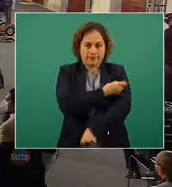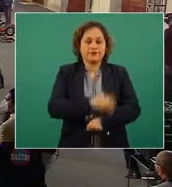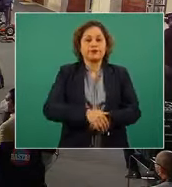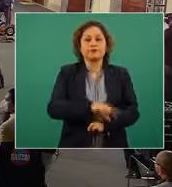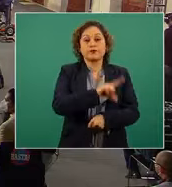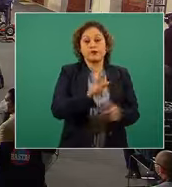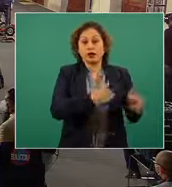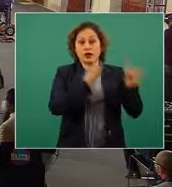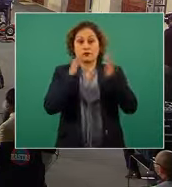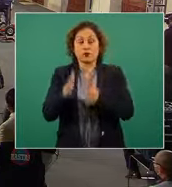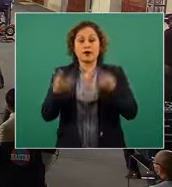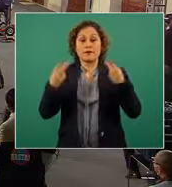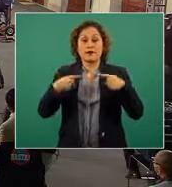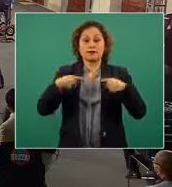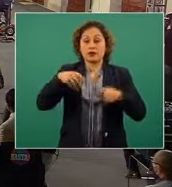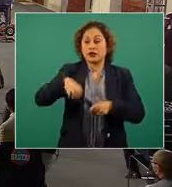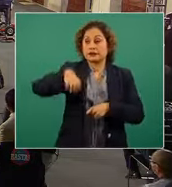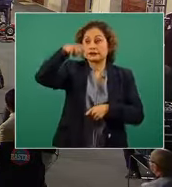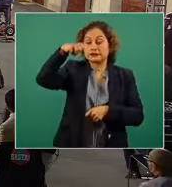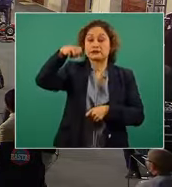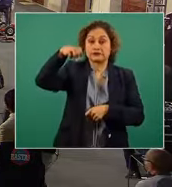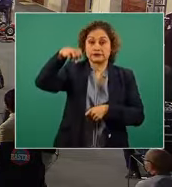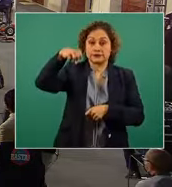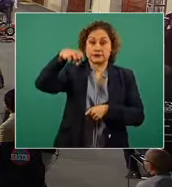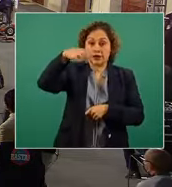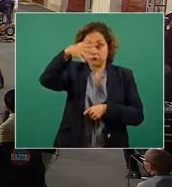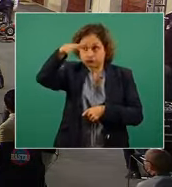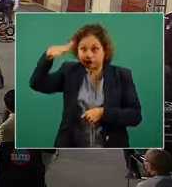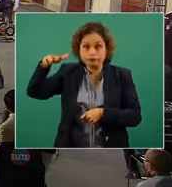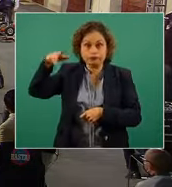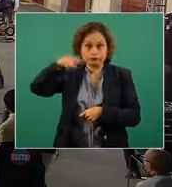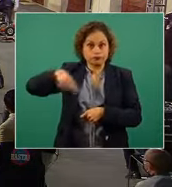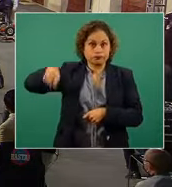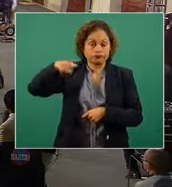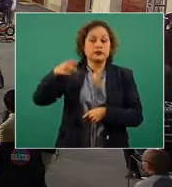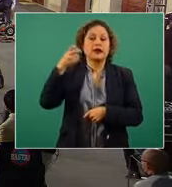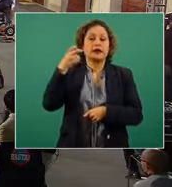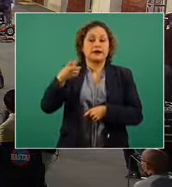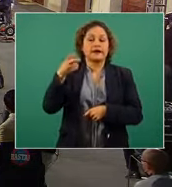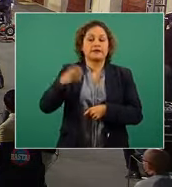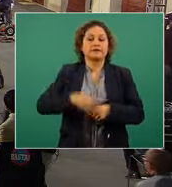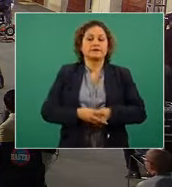personas adultas mayores y en la siguiente podemos ver que estamos ya